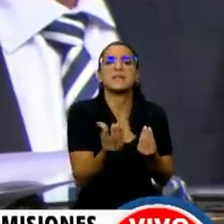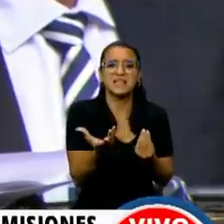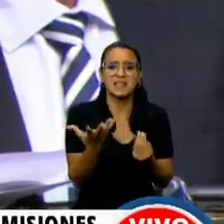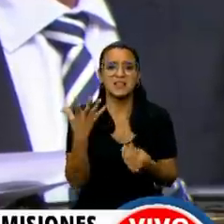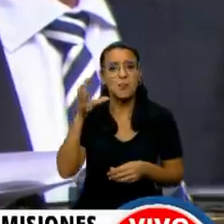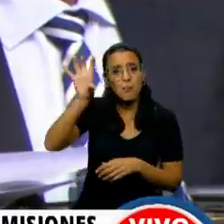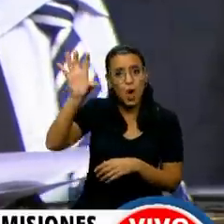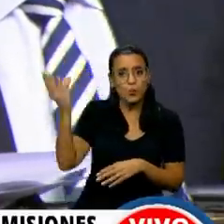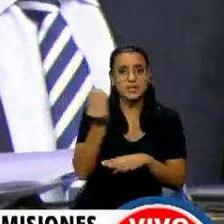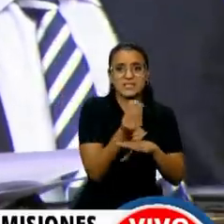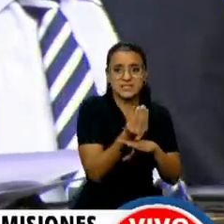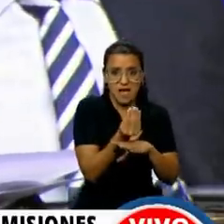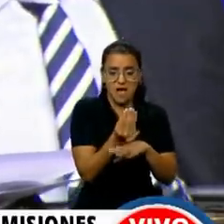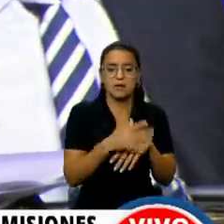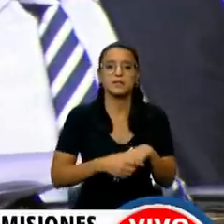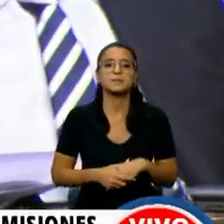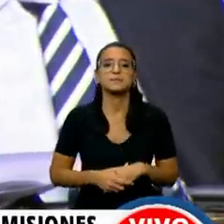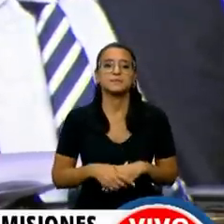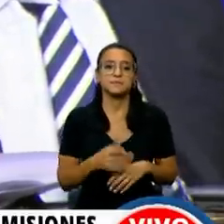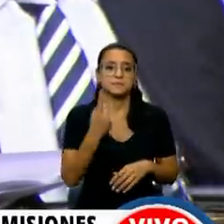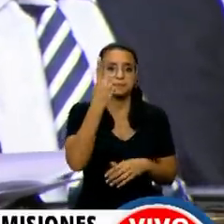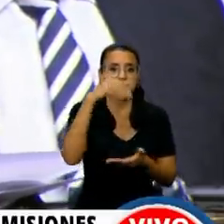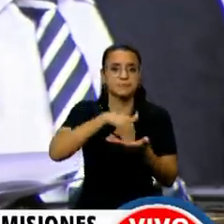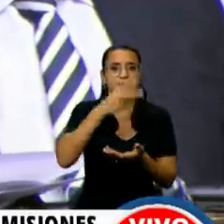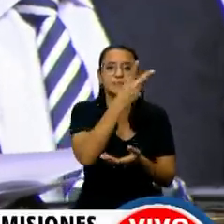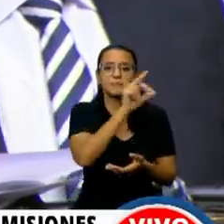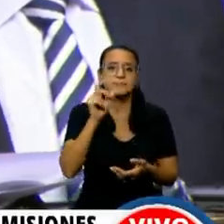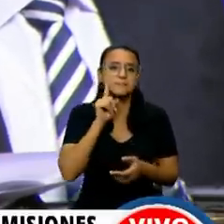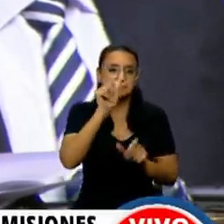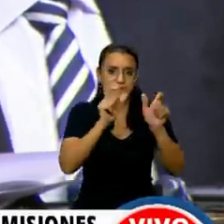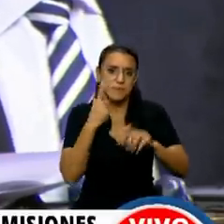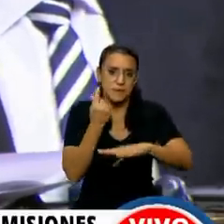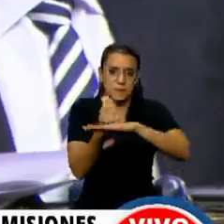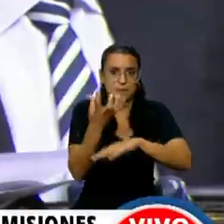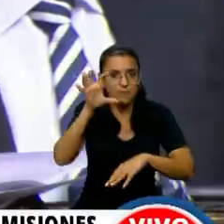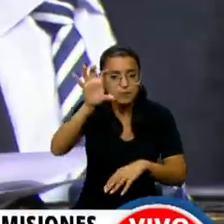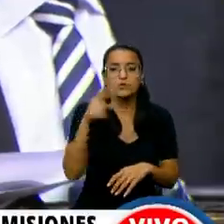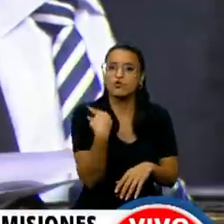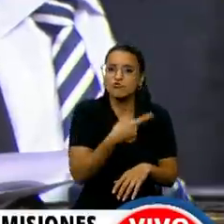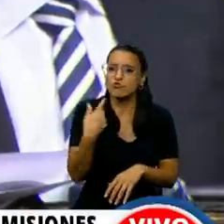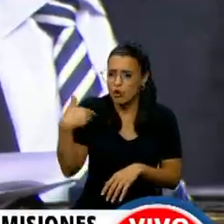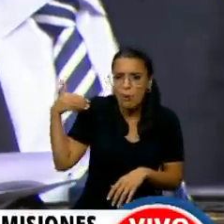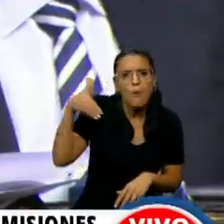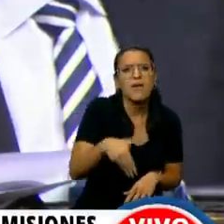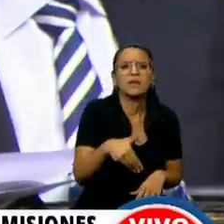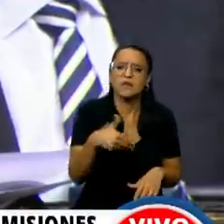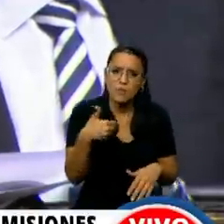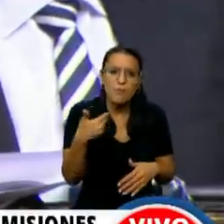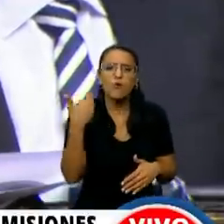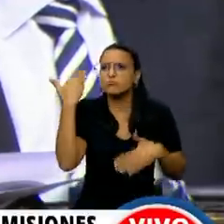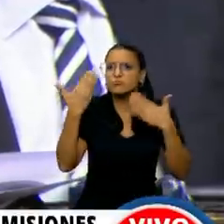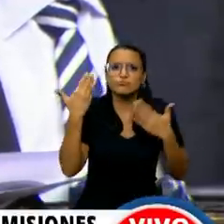provincias del interior con más de 1.200.000 habitantes de donde venimos con muchas